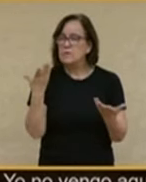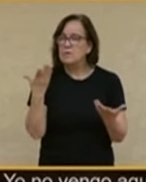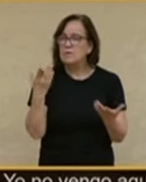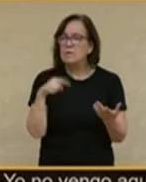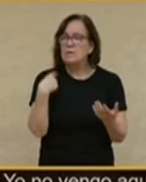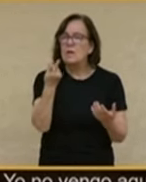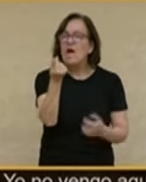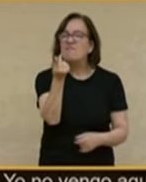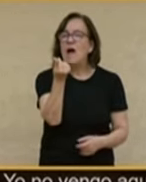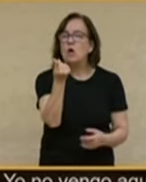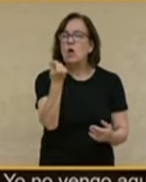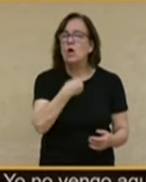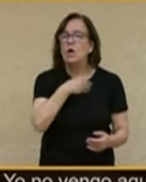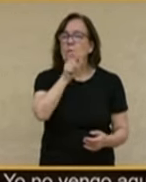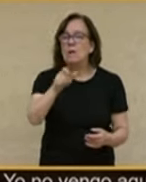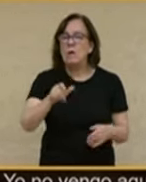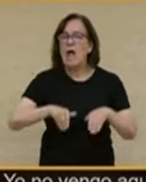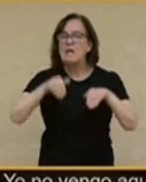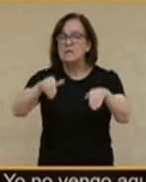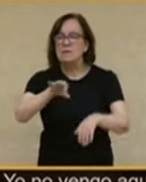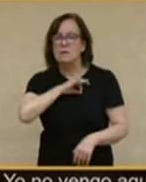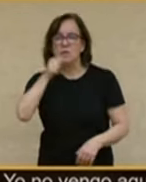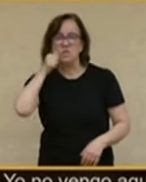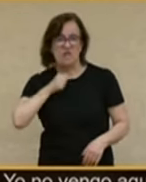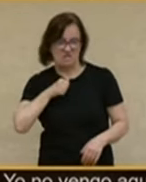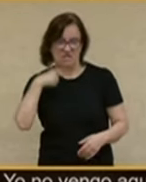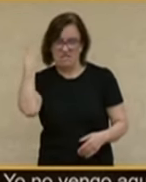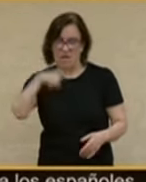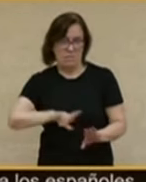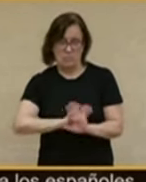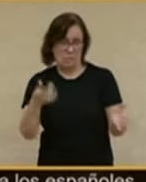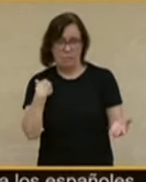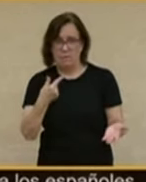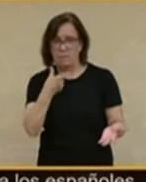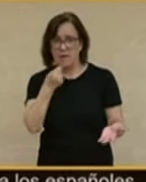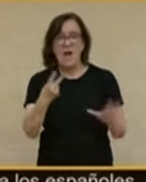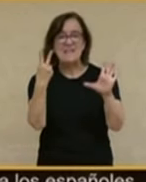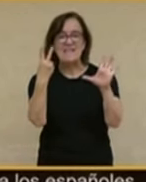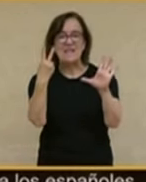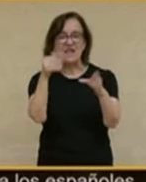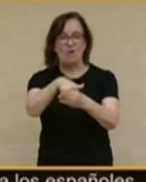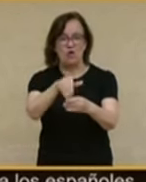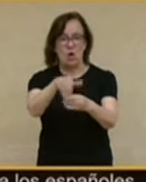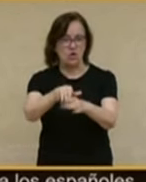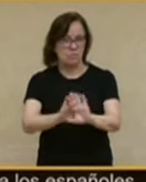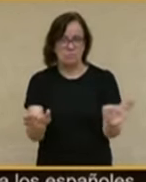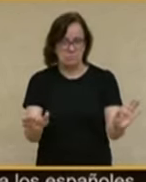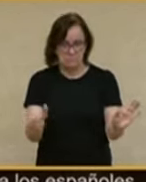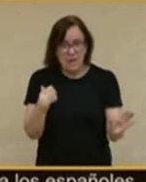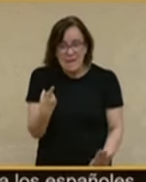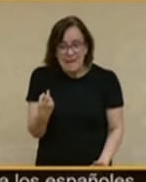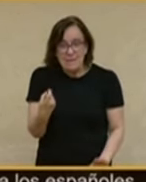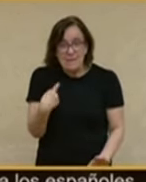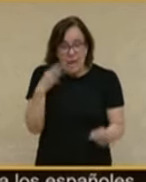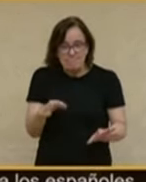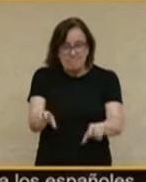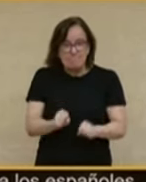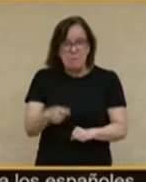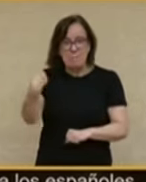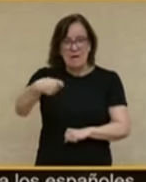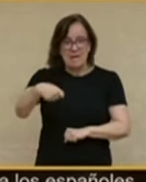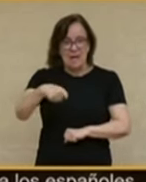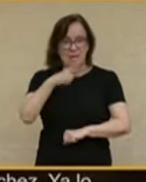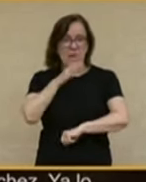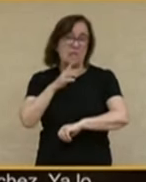los españoles para el candidato Sánchez. Ya lo sabemos. 7 votos. 7 votos necesitaba para ser presidente tras perder